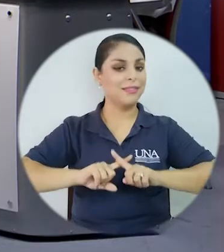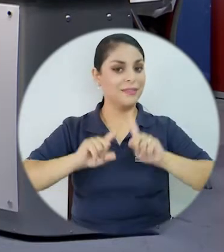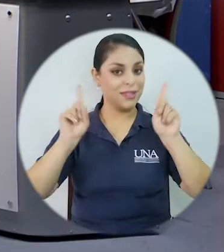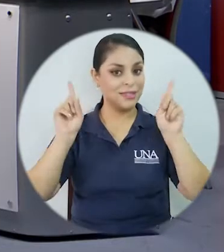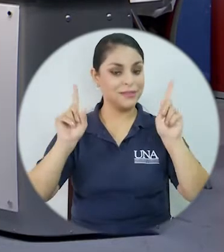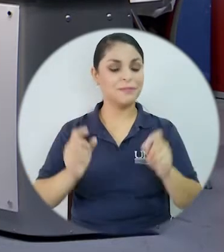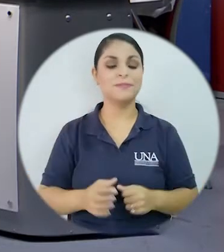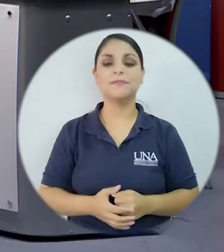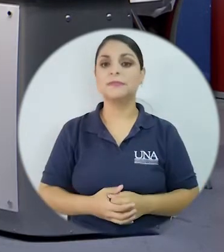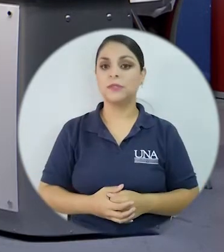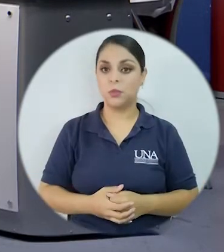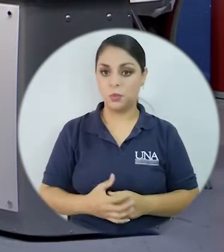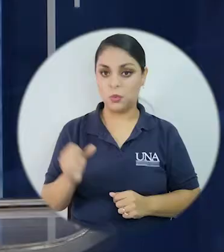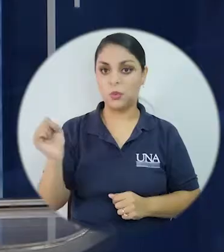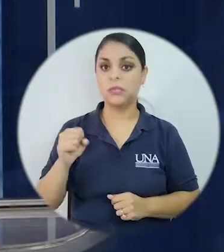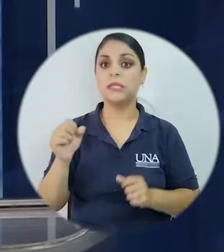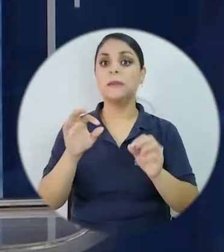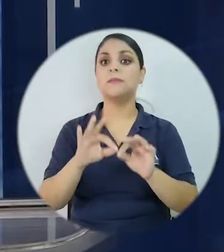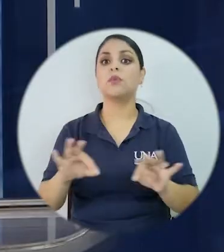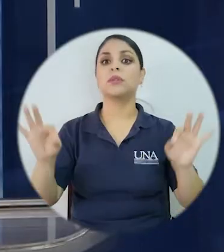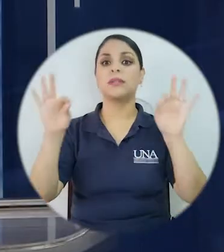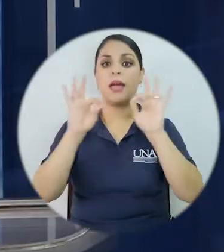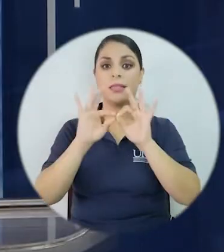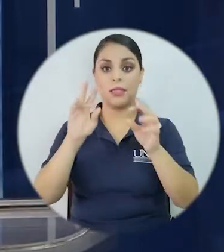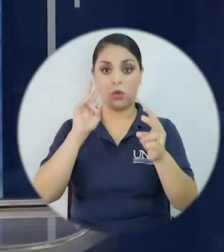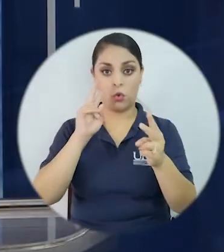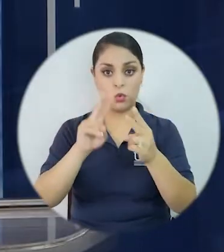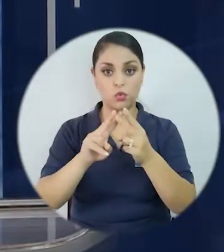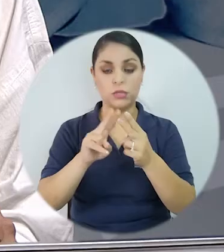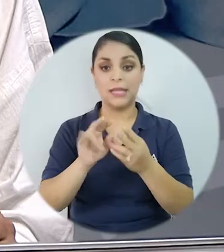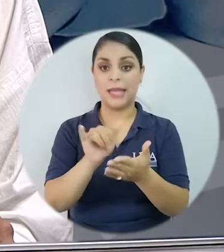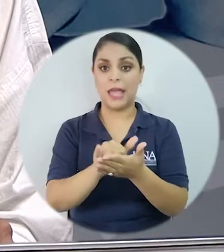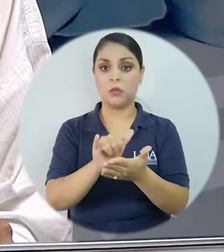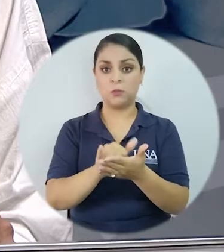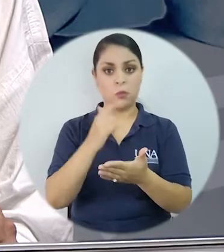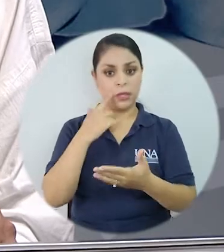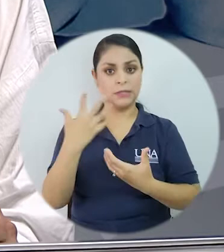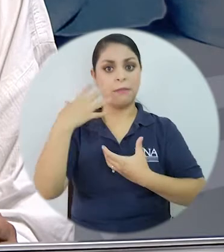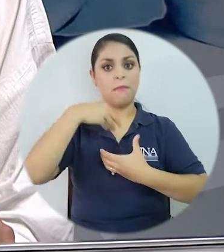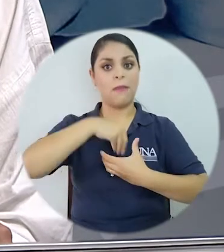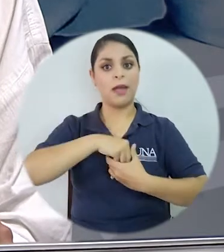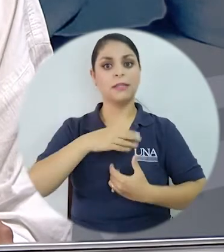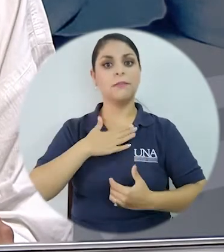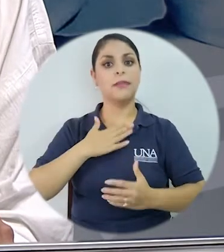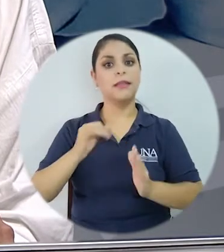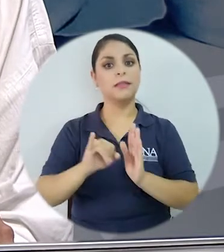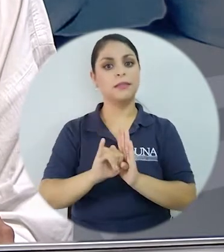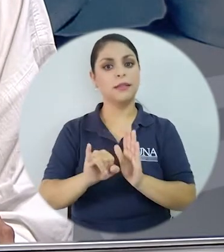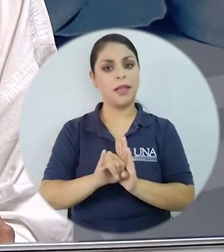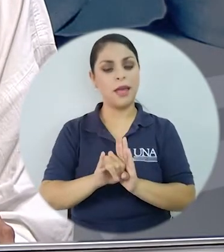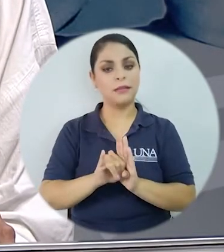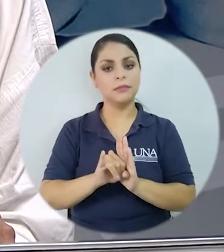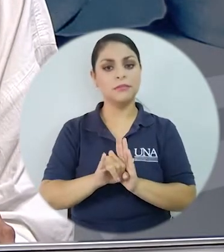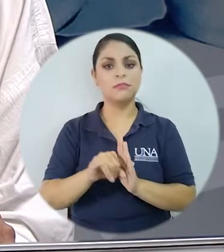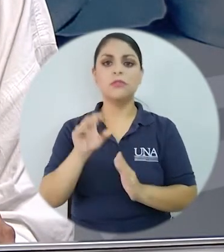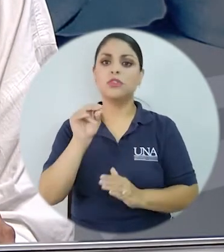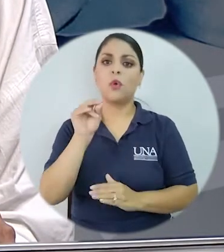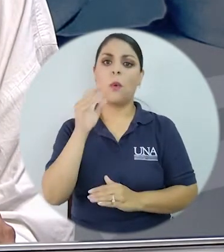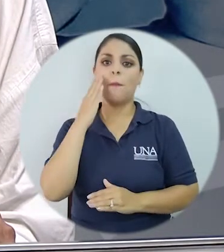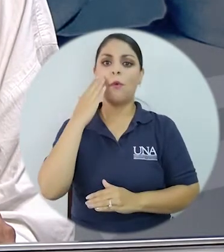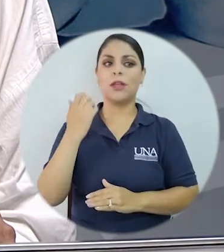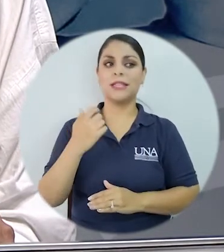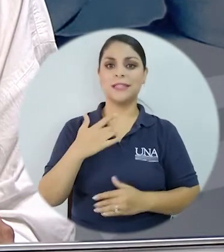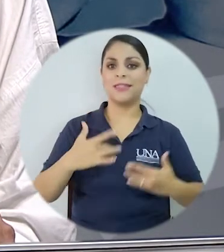diferente. Sí, y qué importante conocer eso, porque es parte de nuestra identidad, ¿verdad? No como usted dice porque